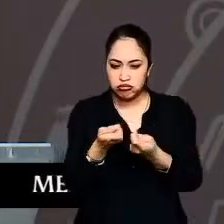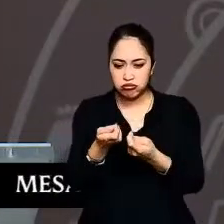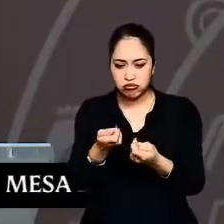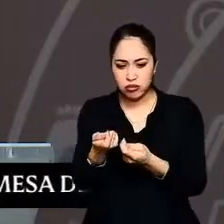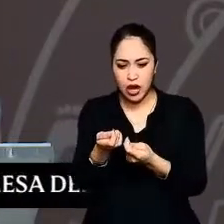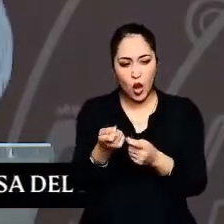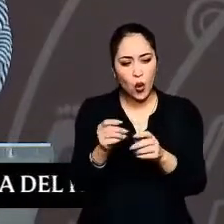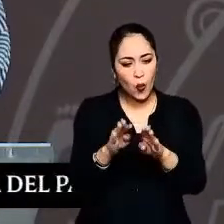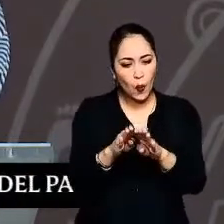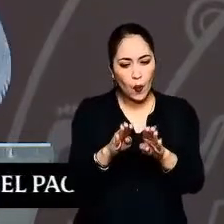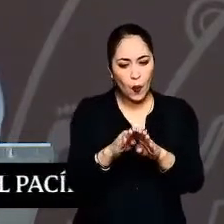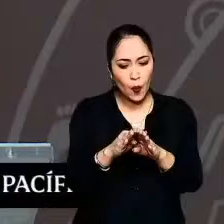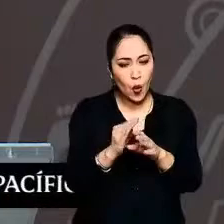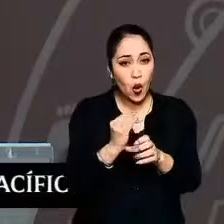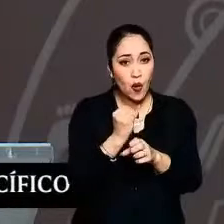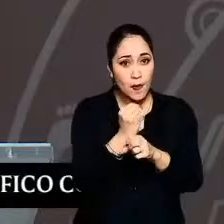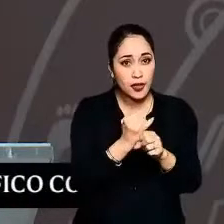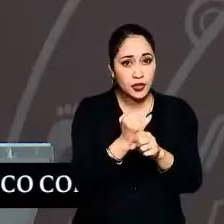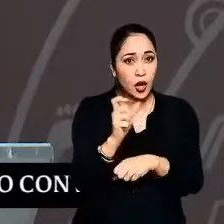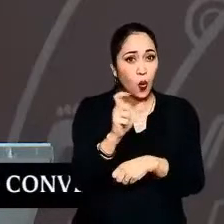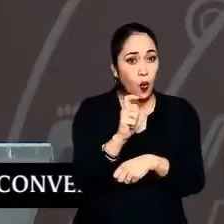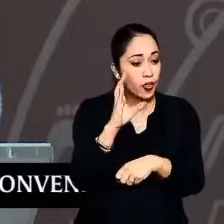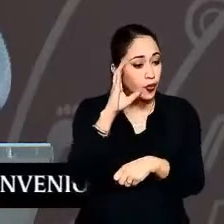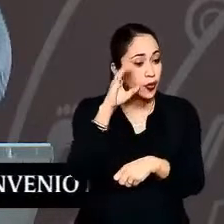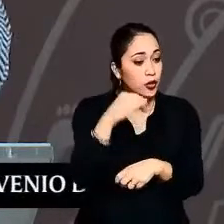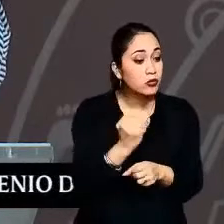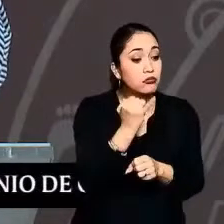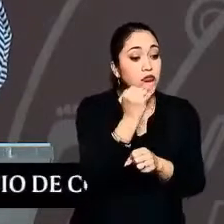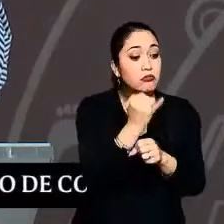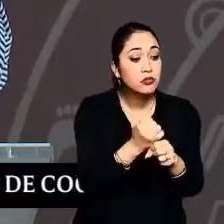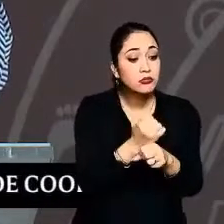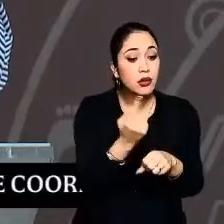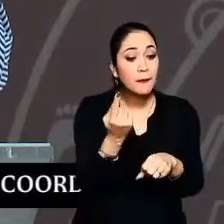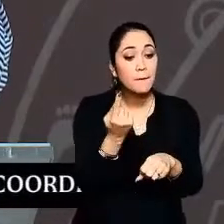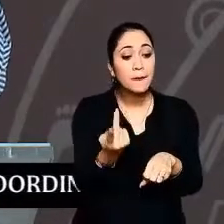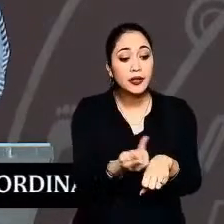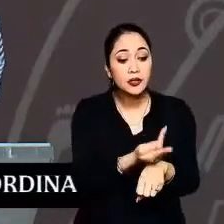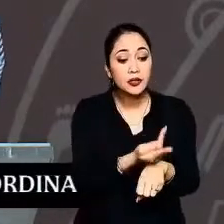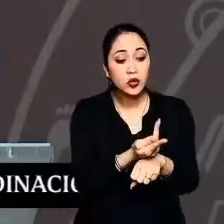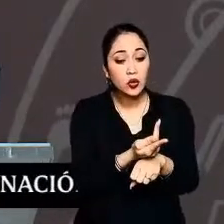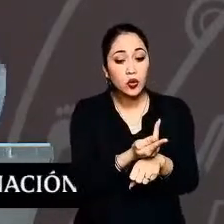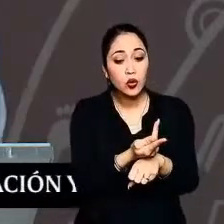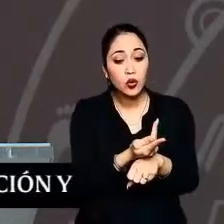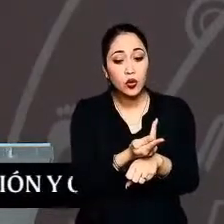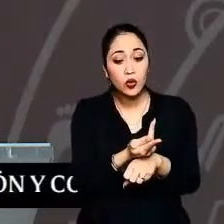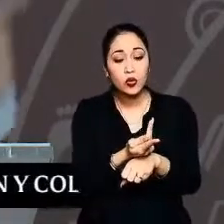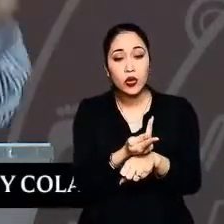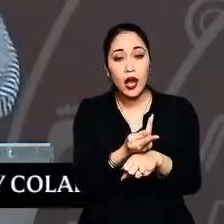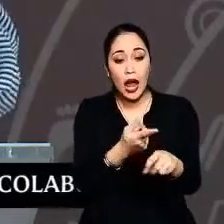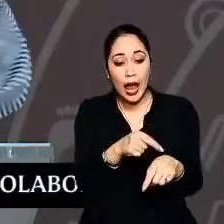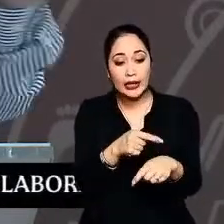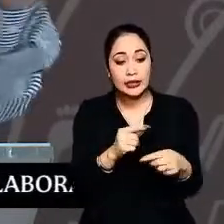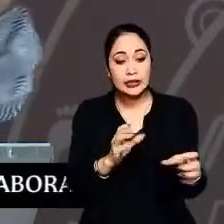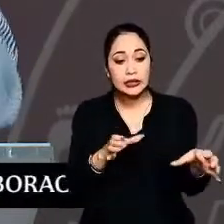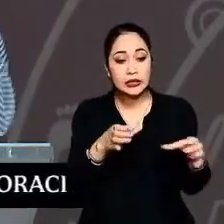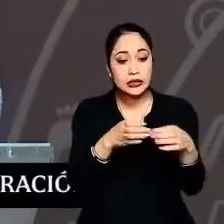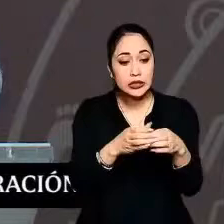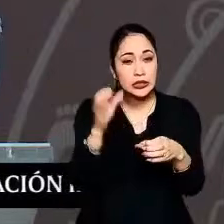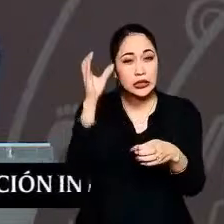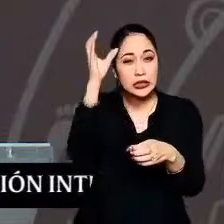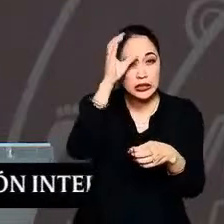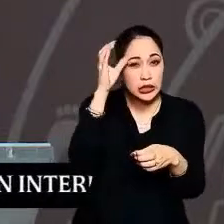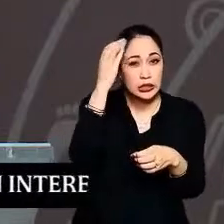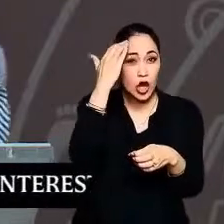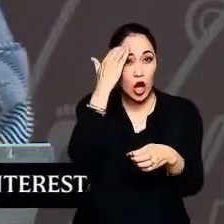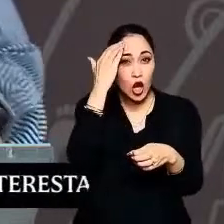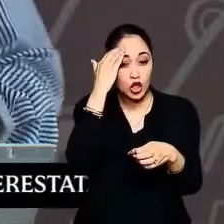investigación del delito, incorporar el conocimiento, la ciencia. No está incorporado